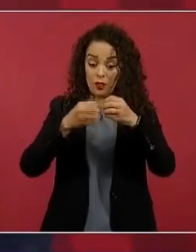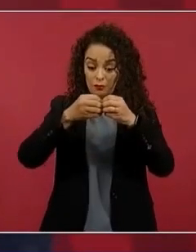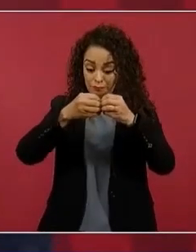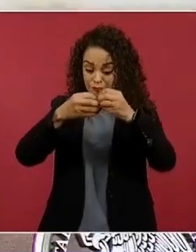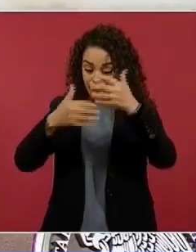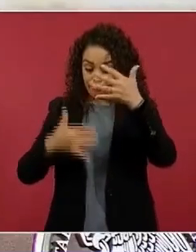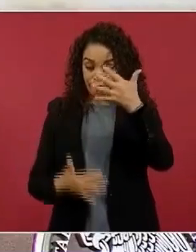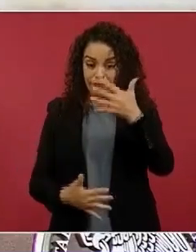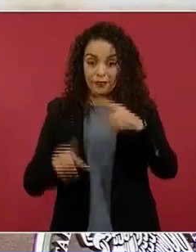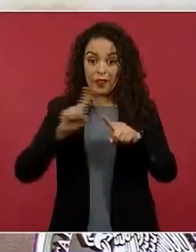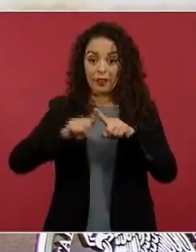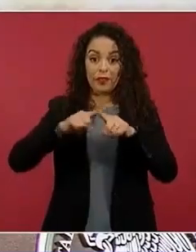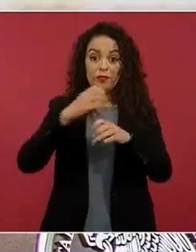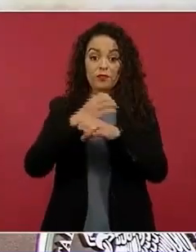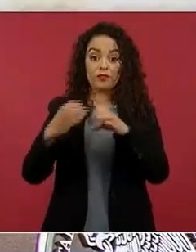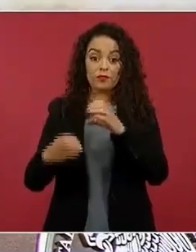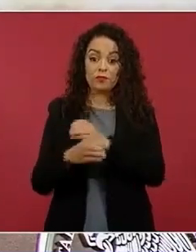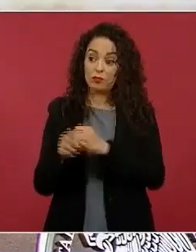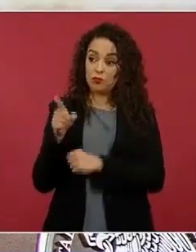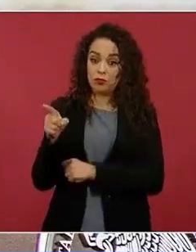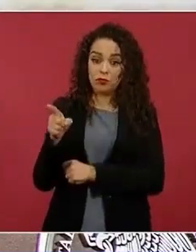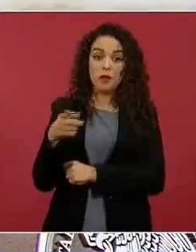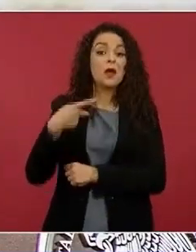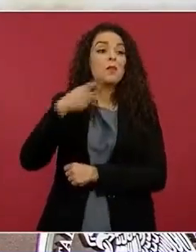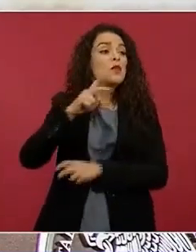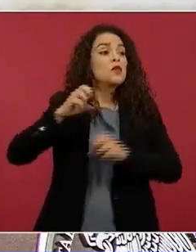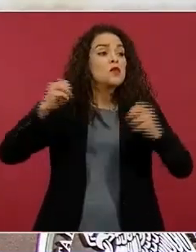todas esas menciones, y de todas maneras se enojó.